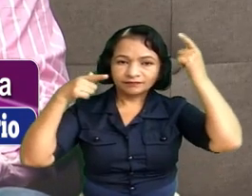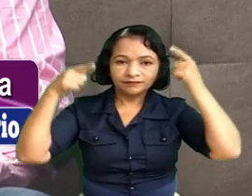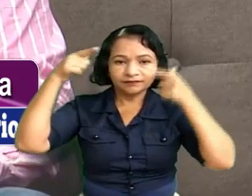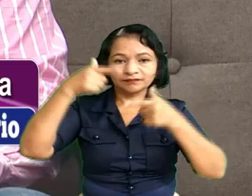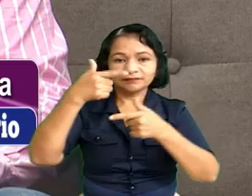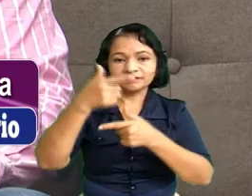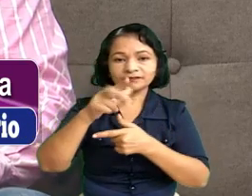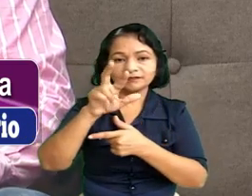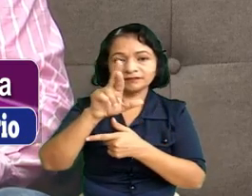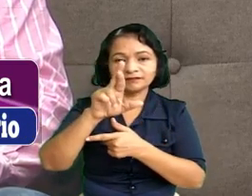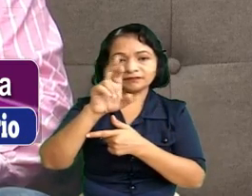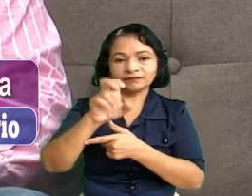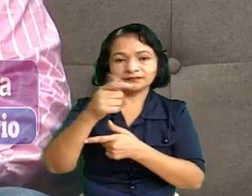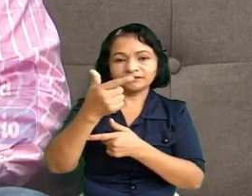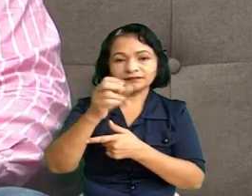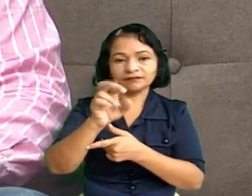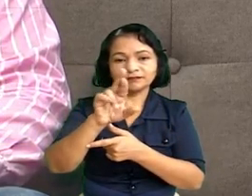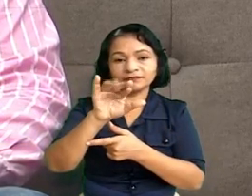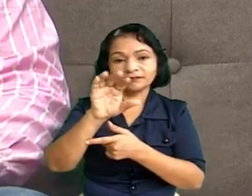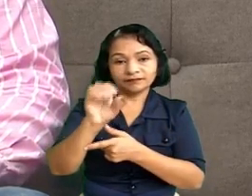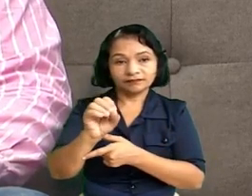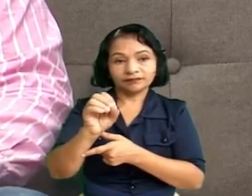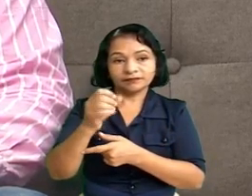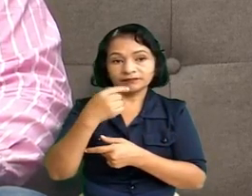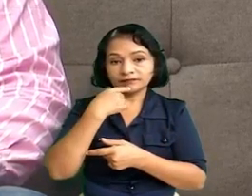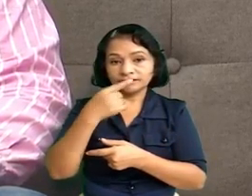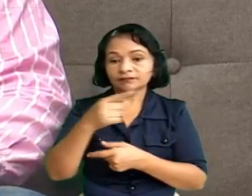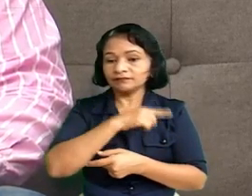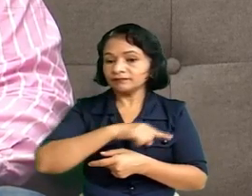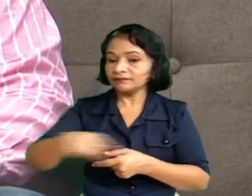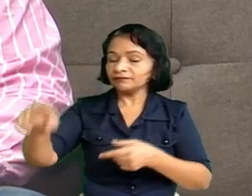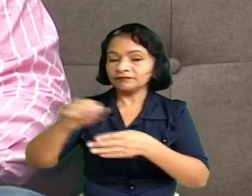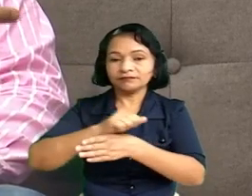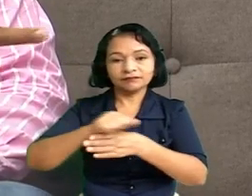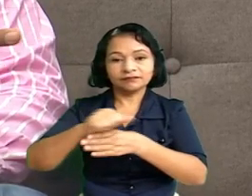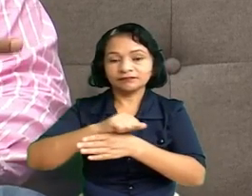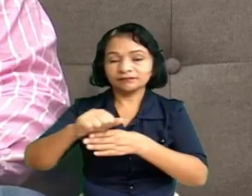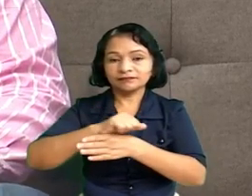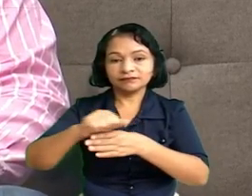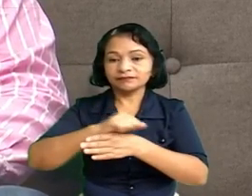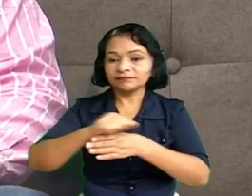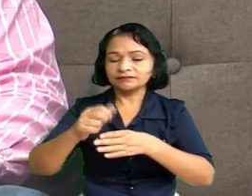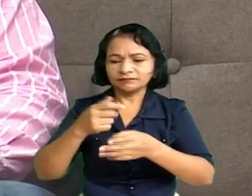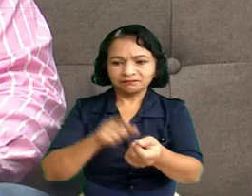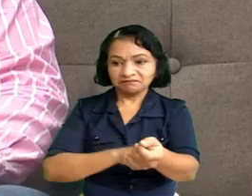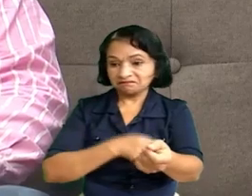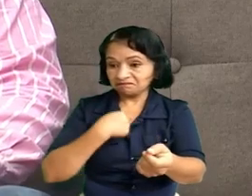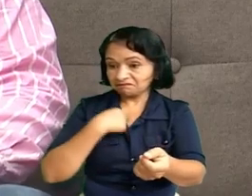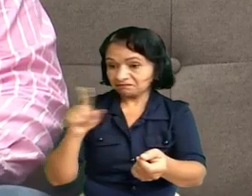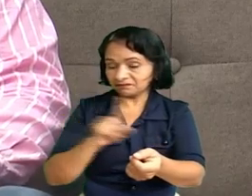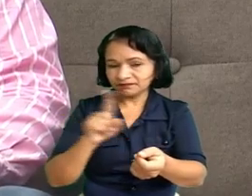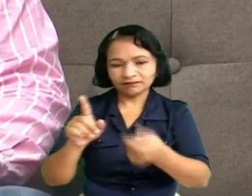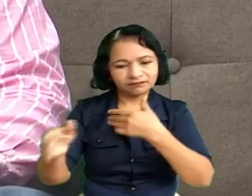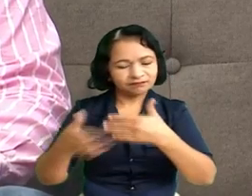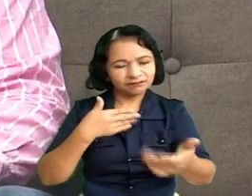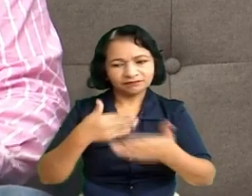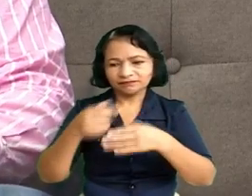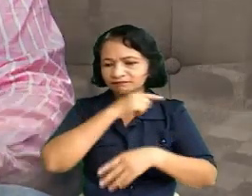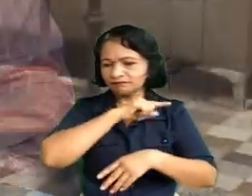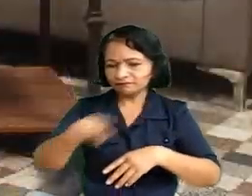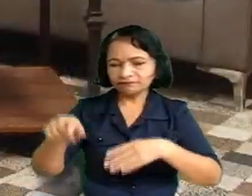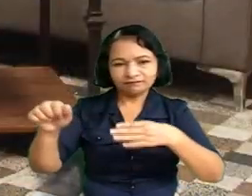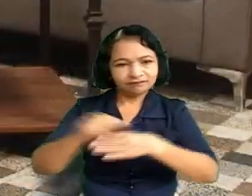Gregorio Sandino, a integrarse a la tropa. Bueno, le dice, vas a entrenar normal, aquí no hay títulos, no hay... Aquí no. No hay grado ni